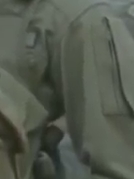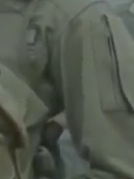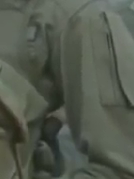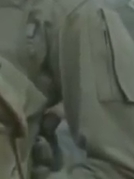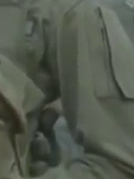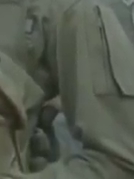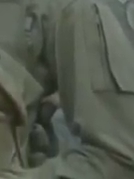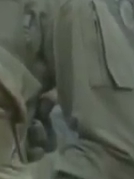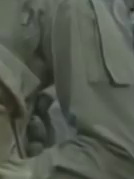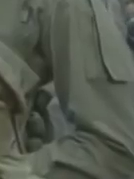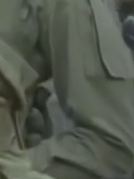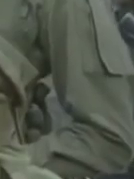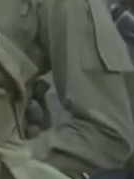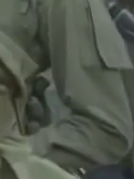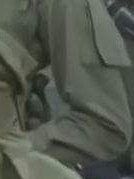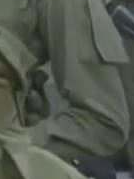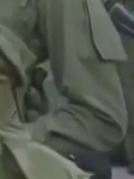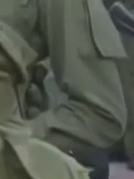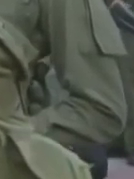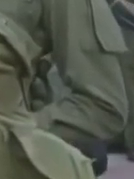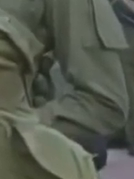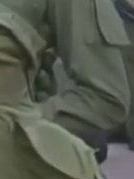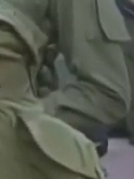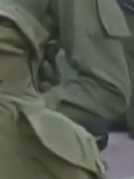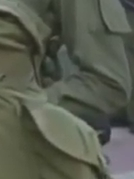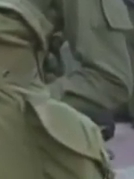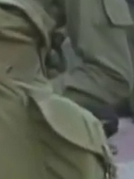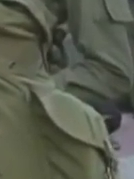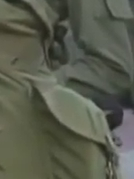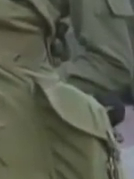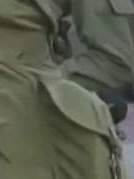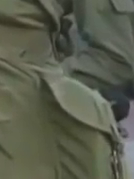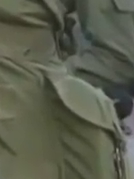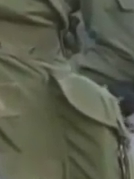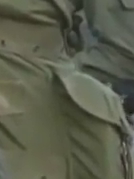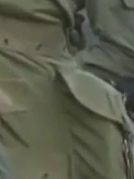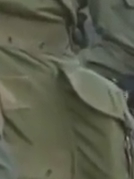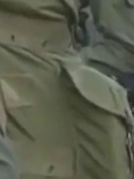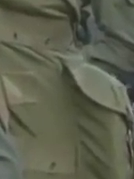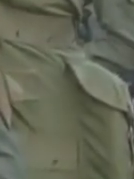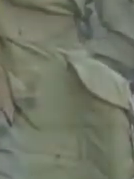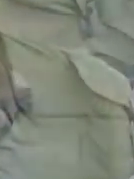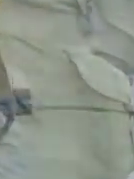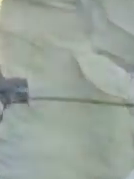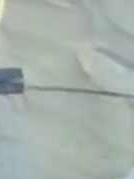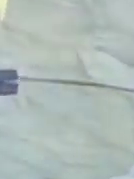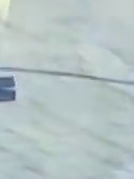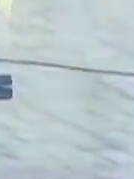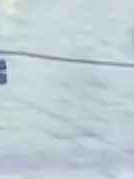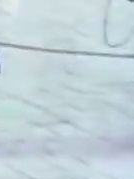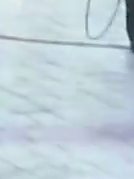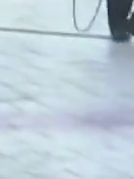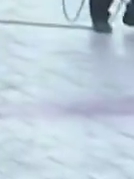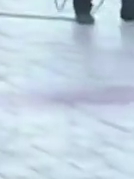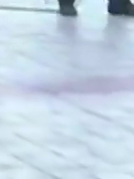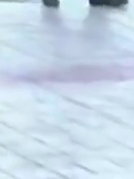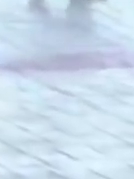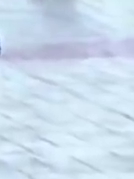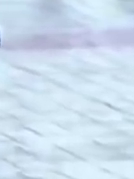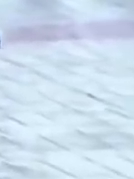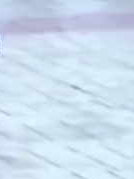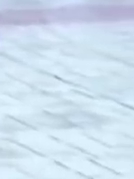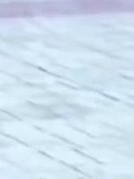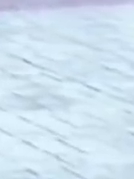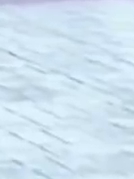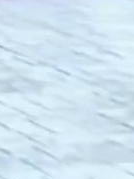en jefe de la fuerza armada nacional bolivariana porción del capitán eleazar eduardo espinoza sánchez jefe de personal militar de la